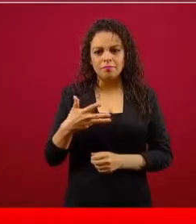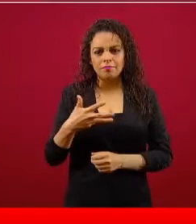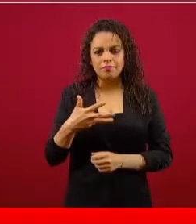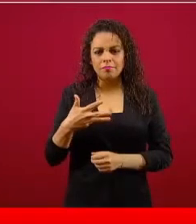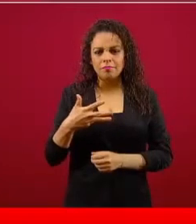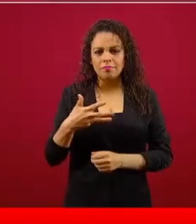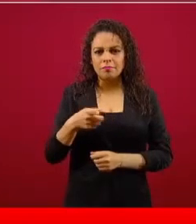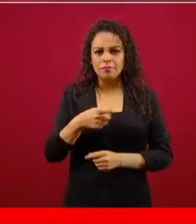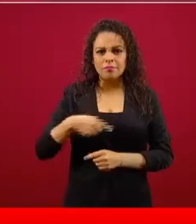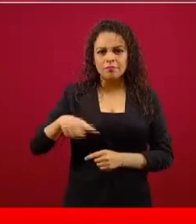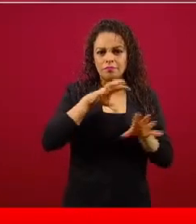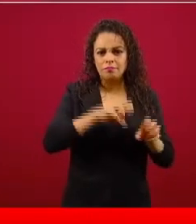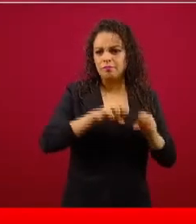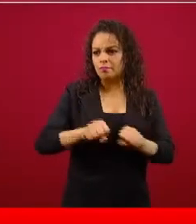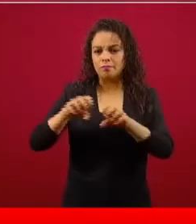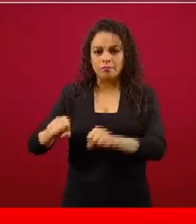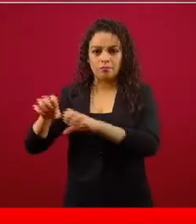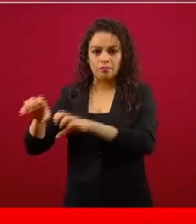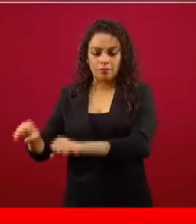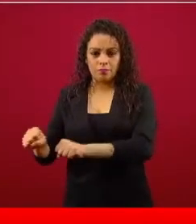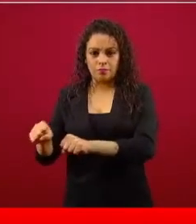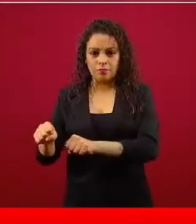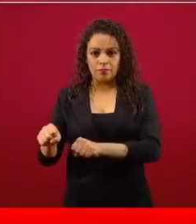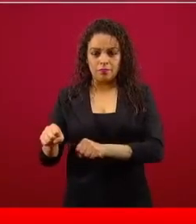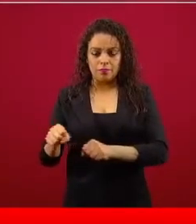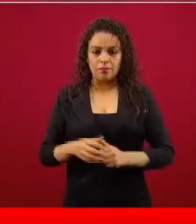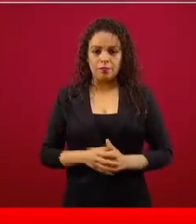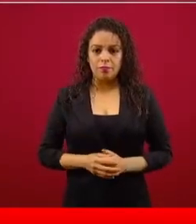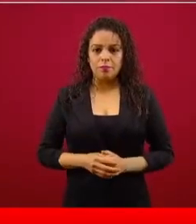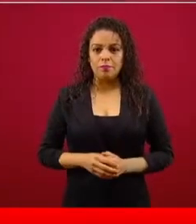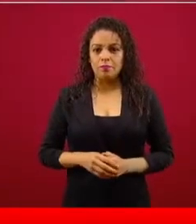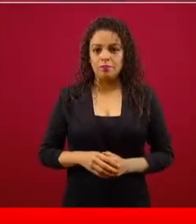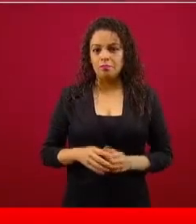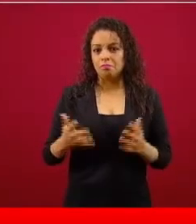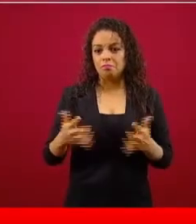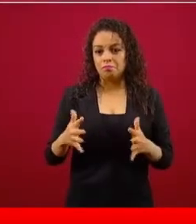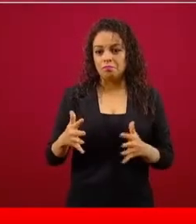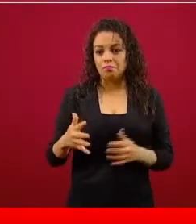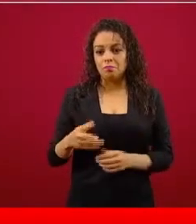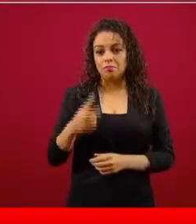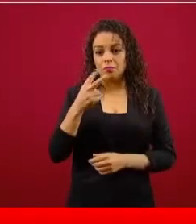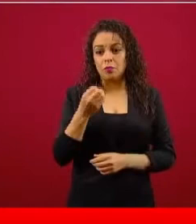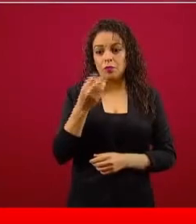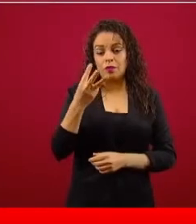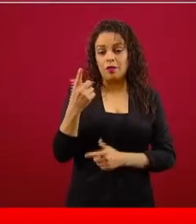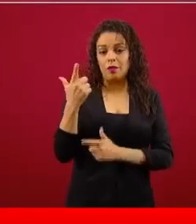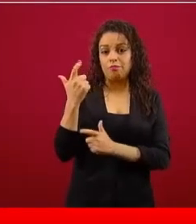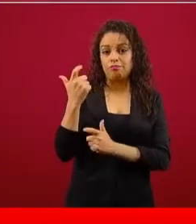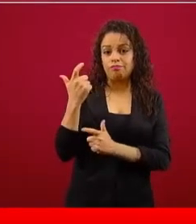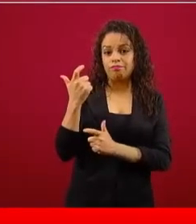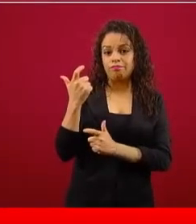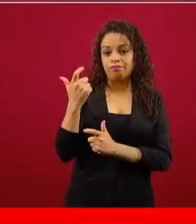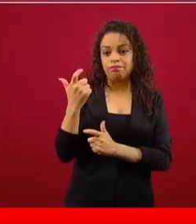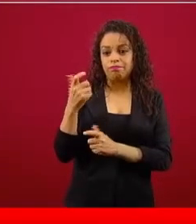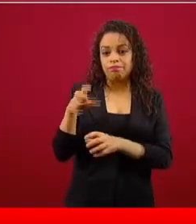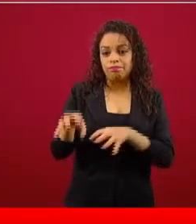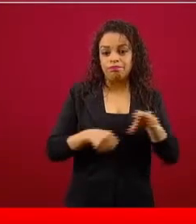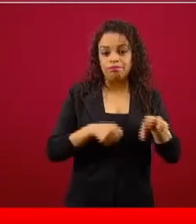confiscado hasta la fecha a lo mejor unas 2 o 3 pistolas.